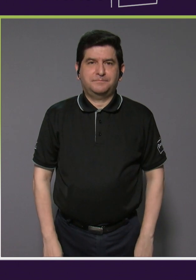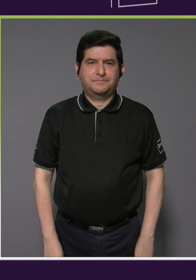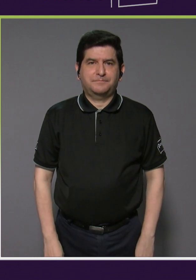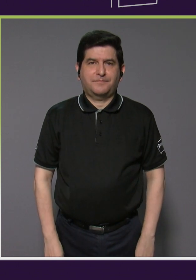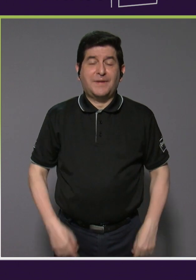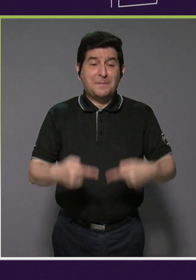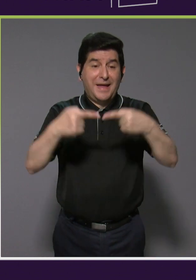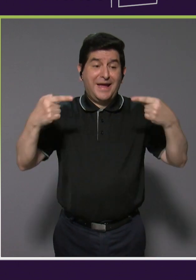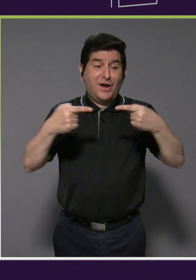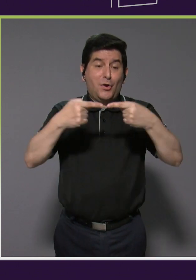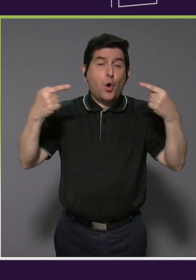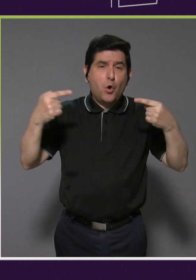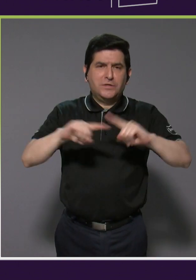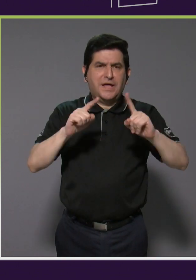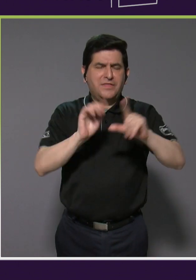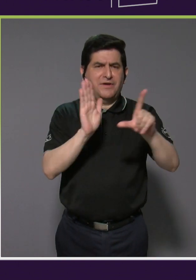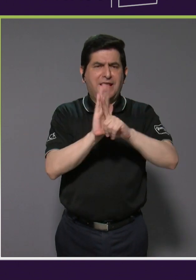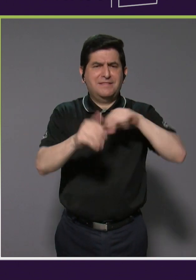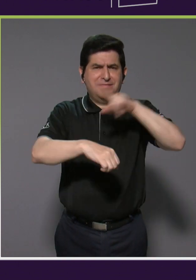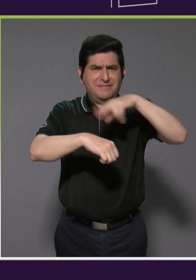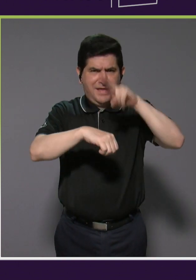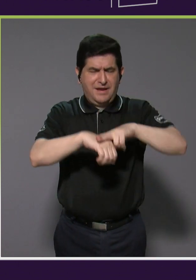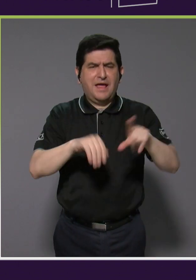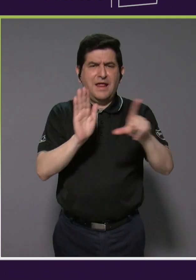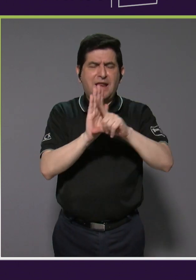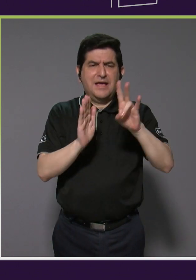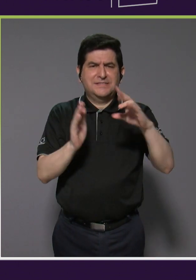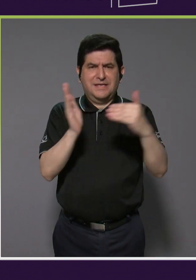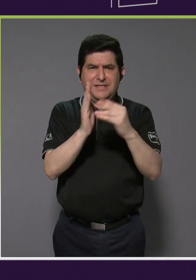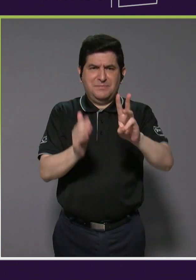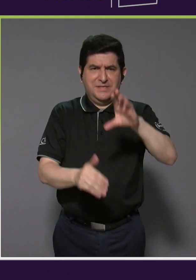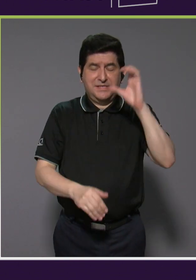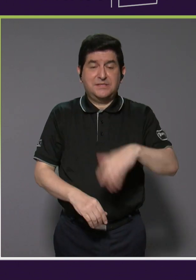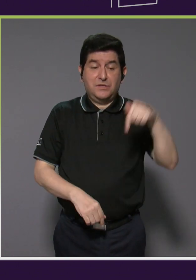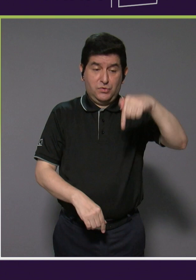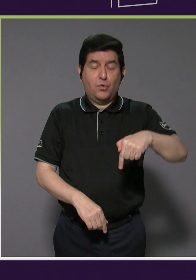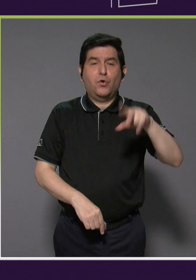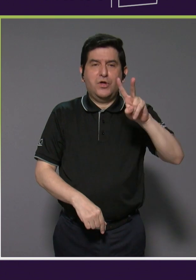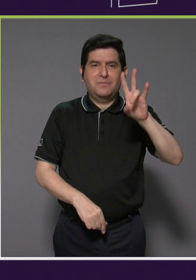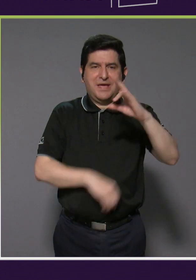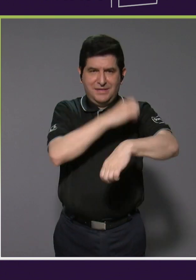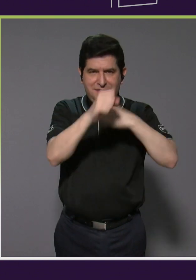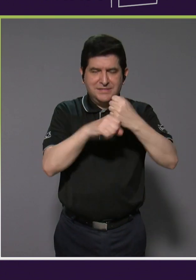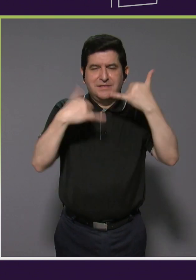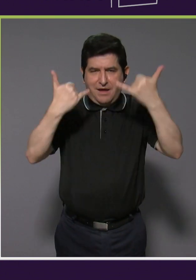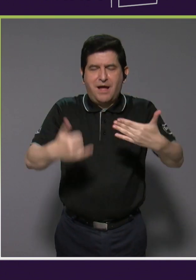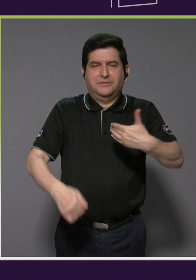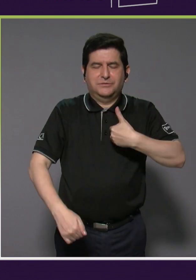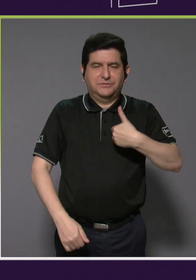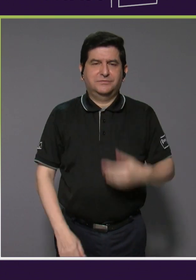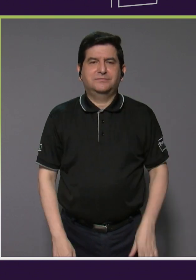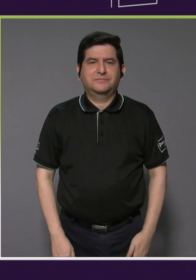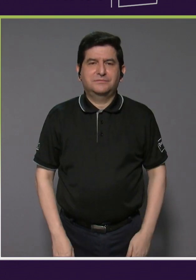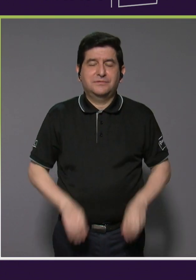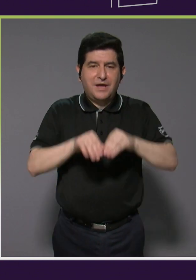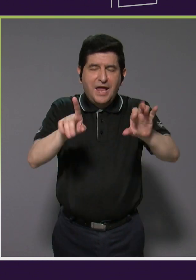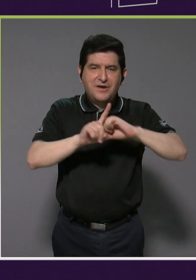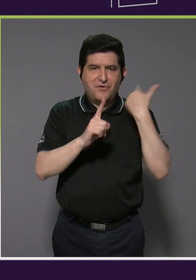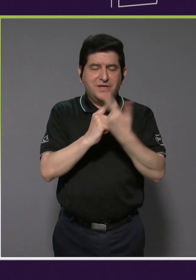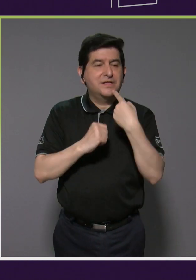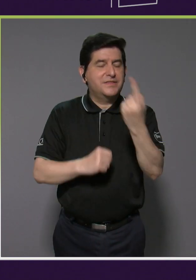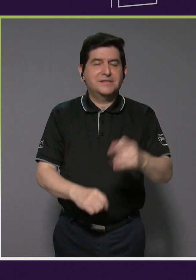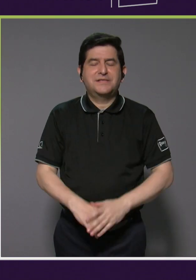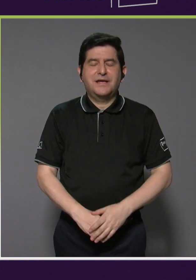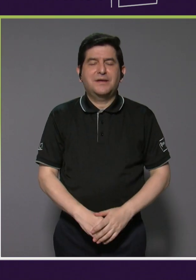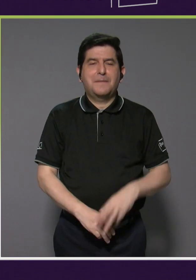van en contra de varias legislaciones nacionales como la Ley 7600, que hoy está cumpliendo 27 años. Y nos comentan en las redes sociales, Giselle